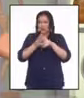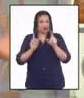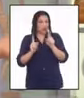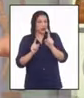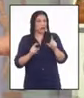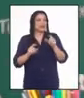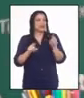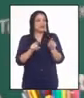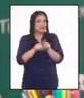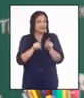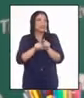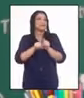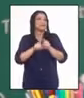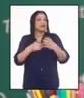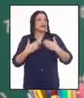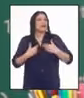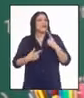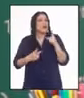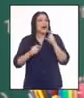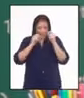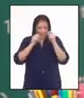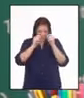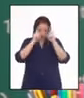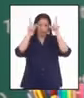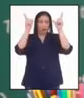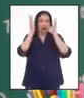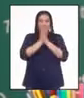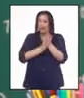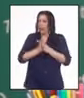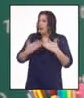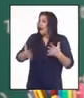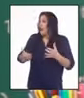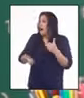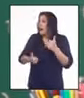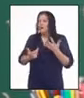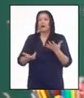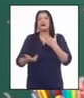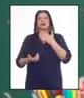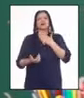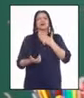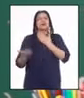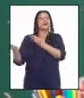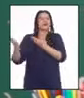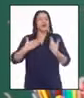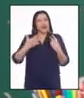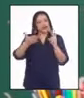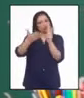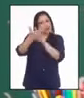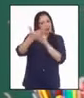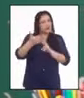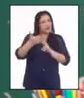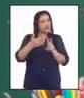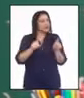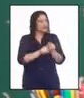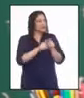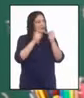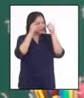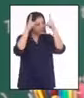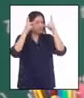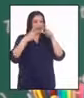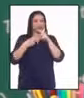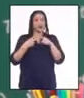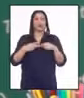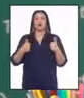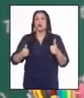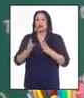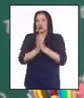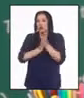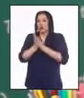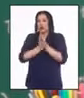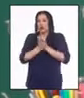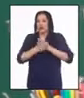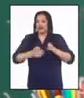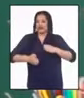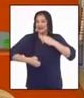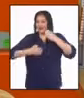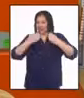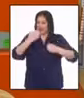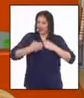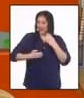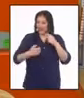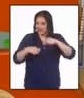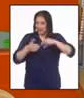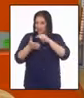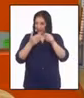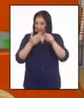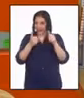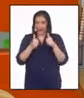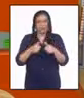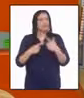una sorpresa. ¡Wow, Steph! A ver, nos traes un texto y también tienes una sorpresa. Estás bien animada esta semana, ¿eh?